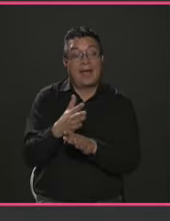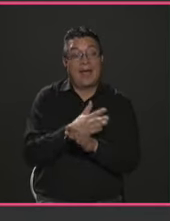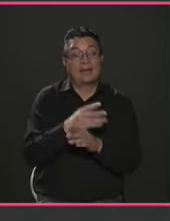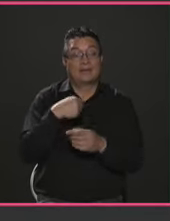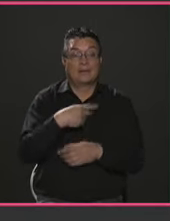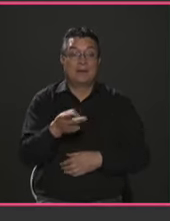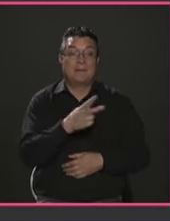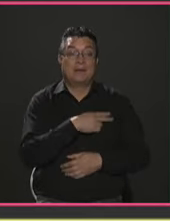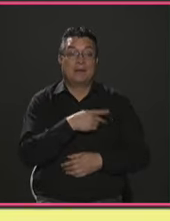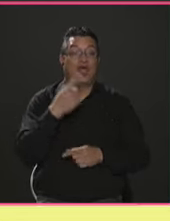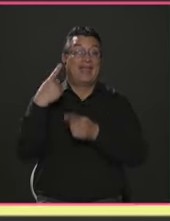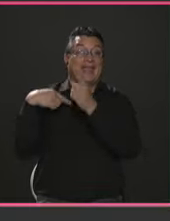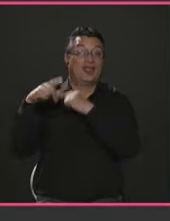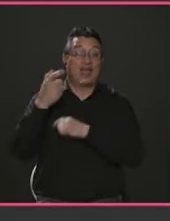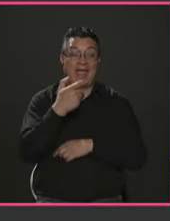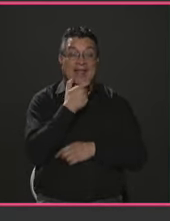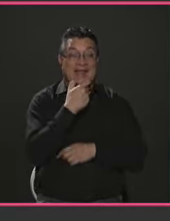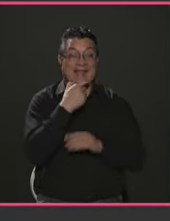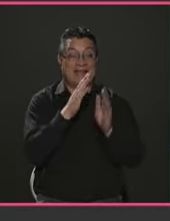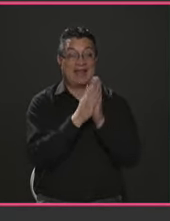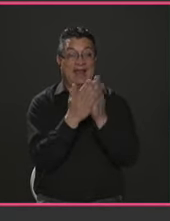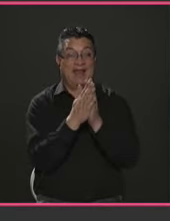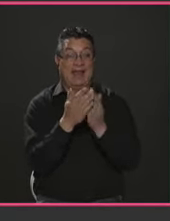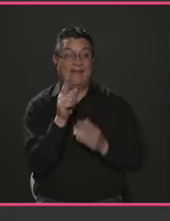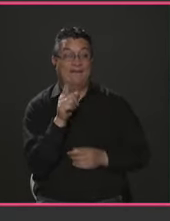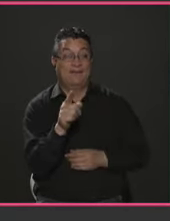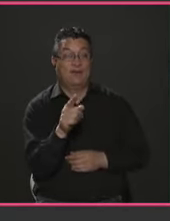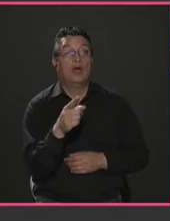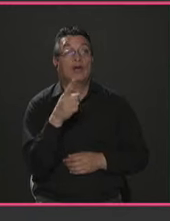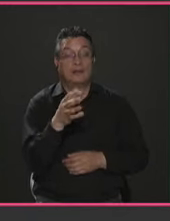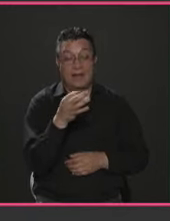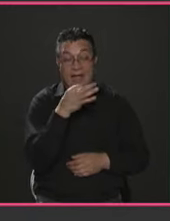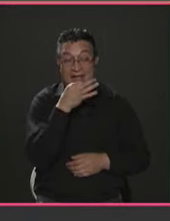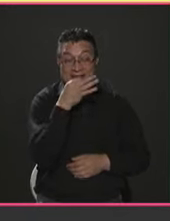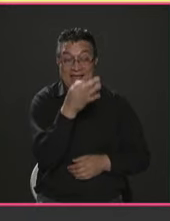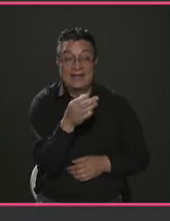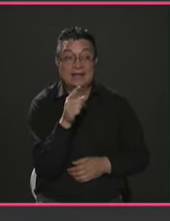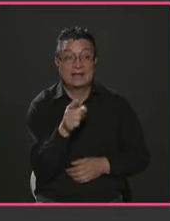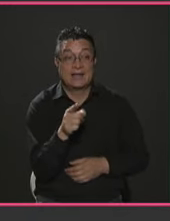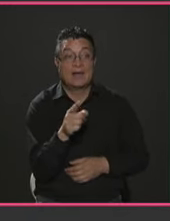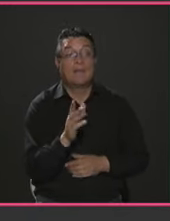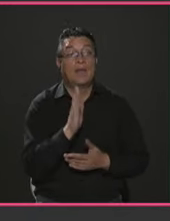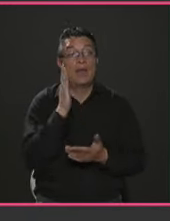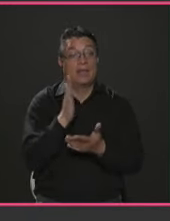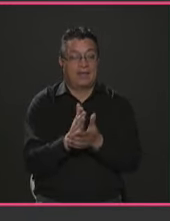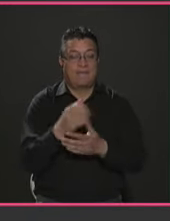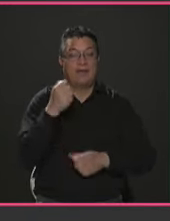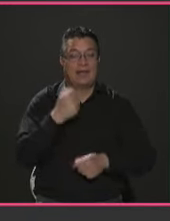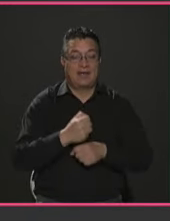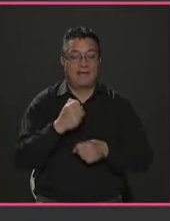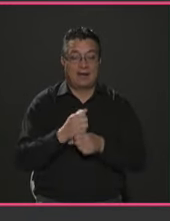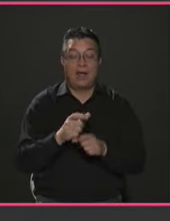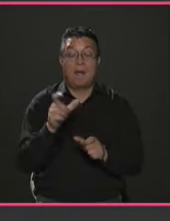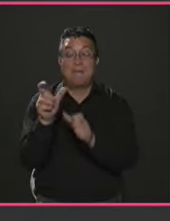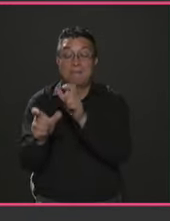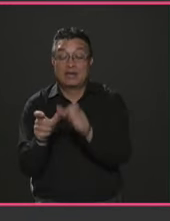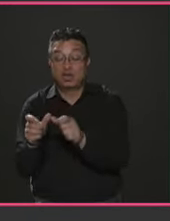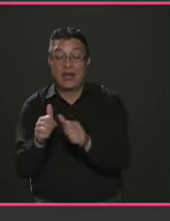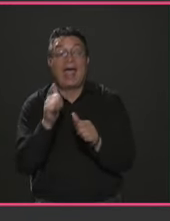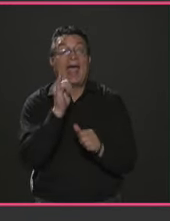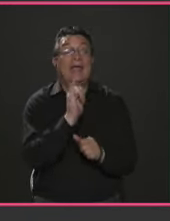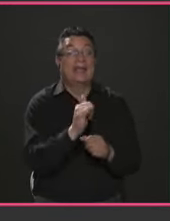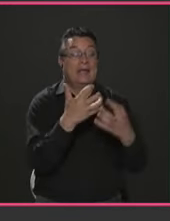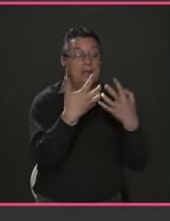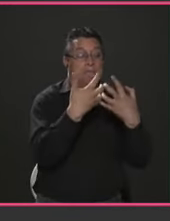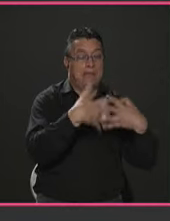Primer Ministro de Inglaterra dice que hay que trabajar con personas y máquinas Manchester